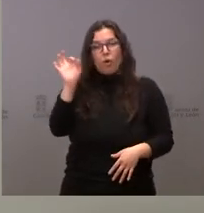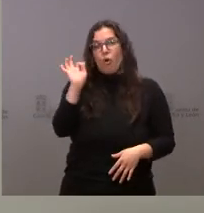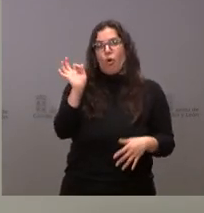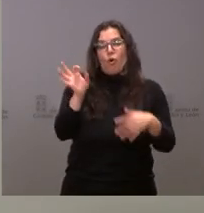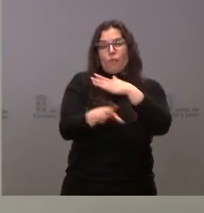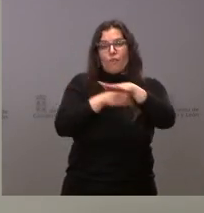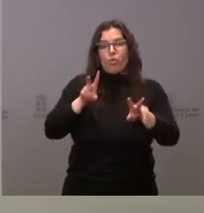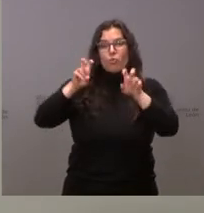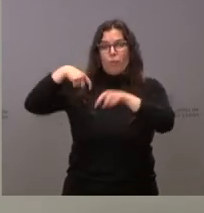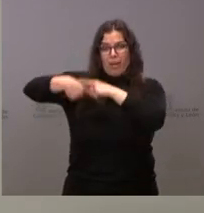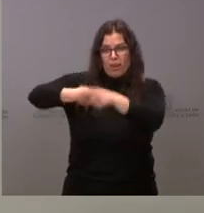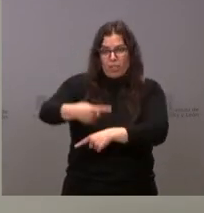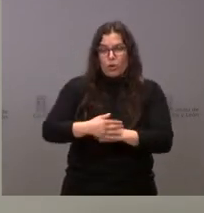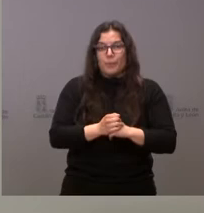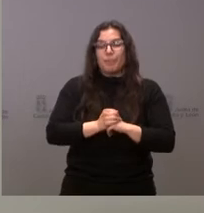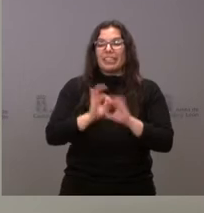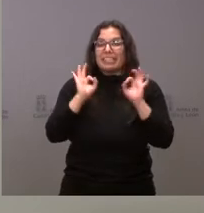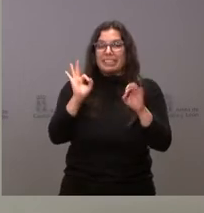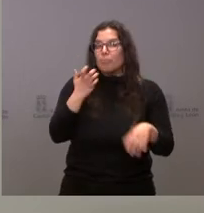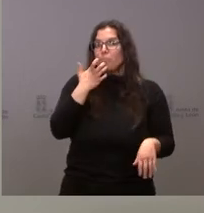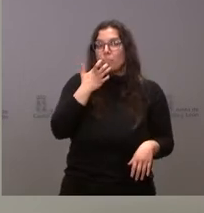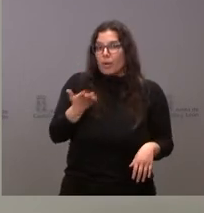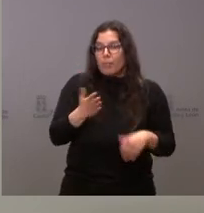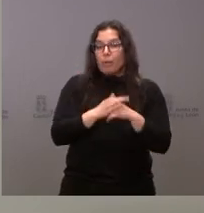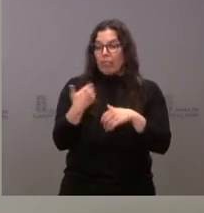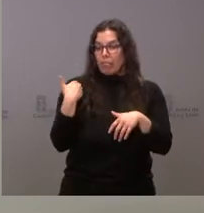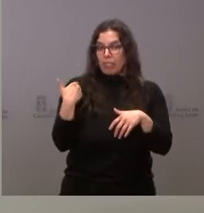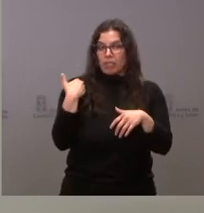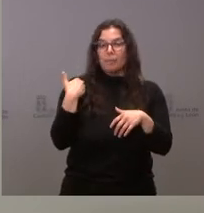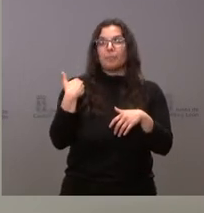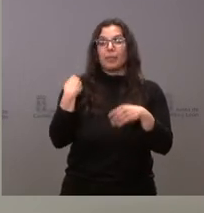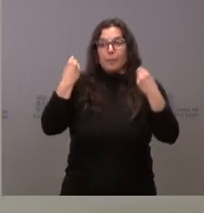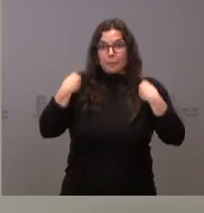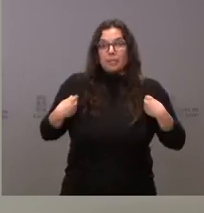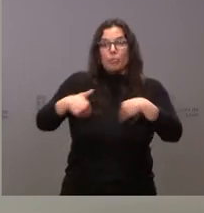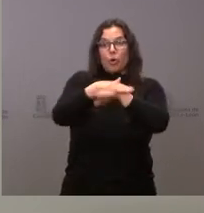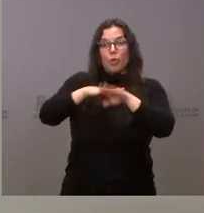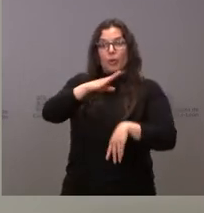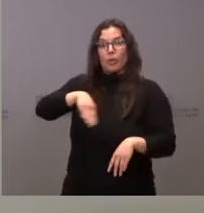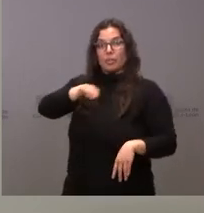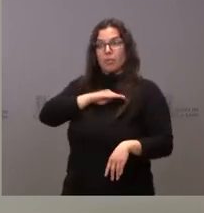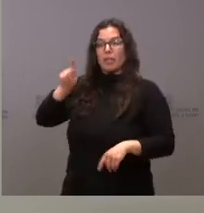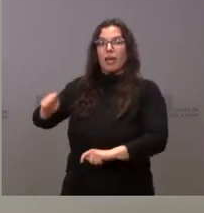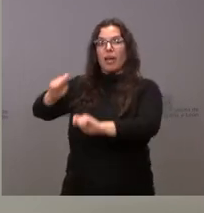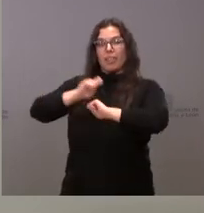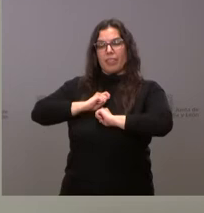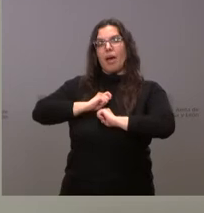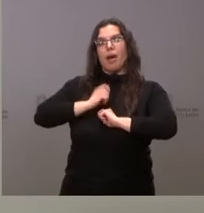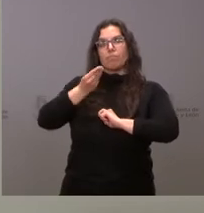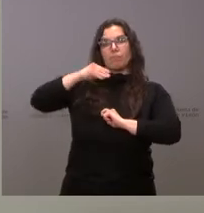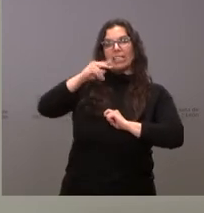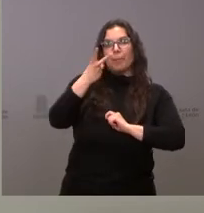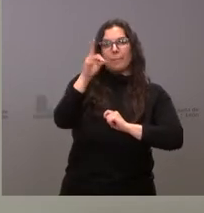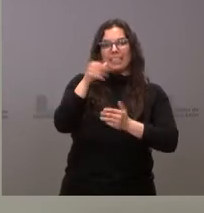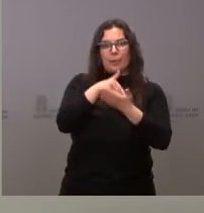de la nueva generación europea en concreto por ejemplo recientemente el propio gobierno de la nación nos ha asignado una cuota adicional de 20 millones